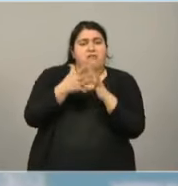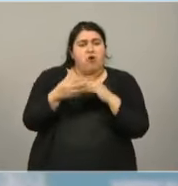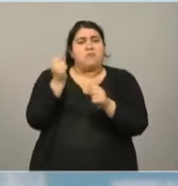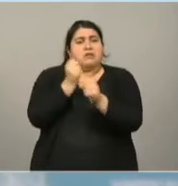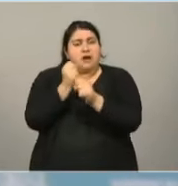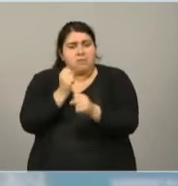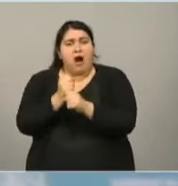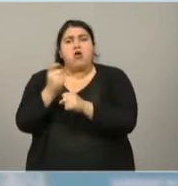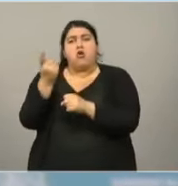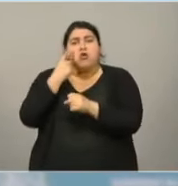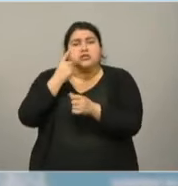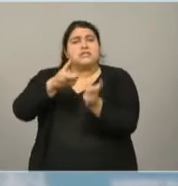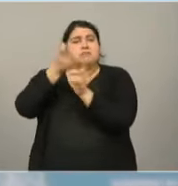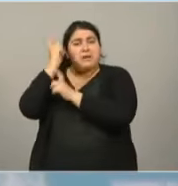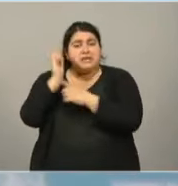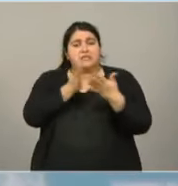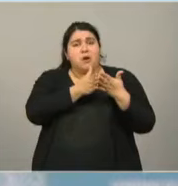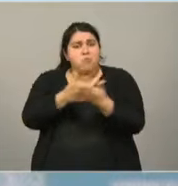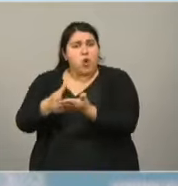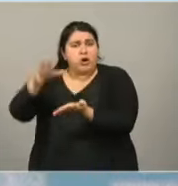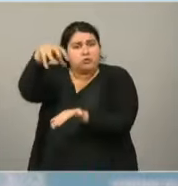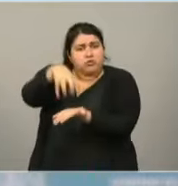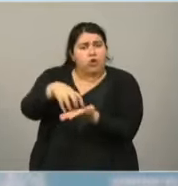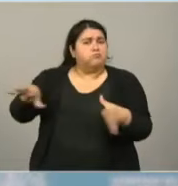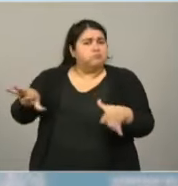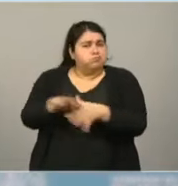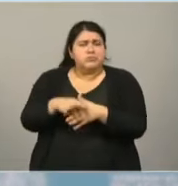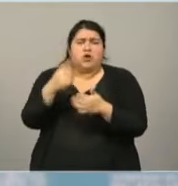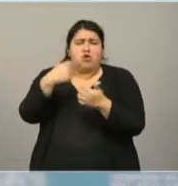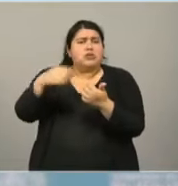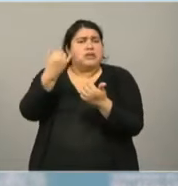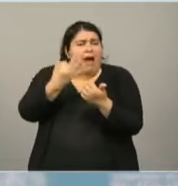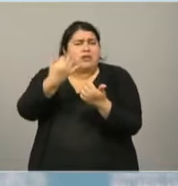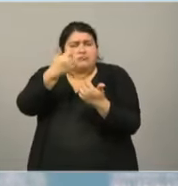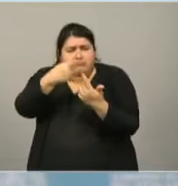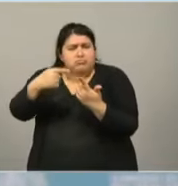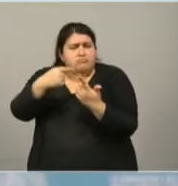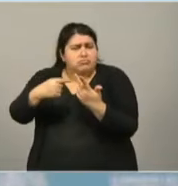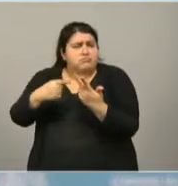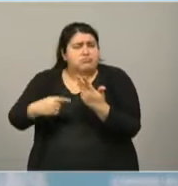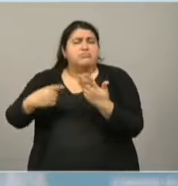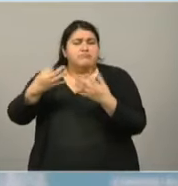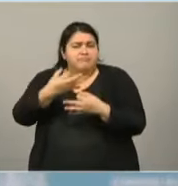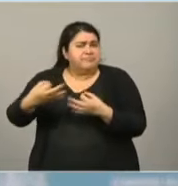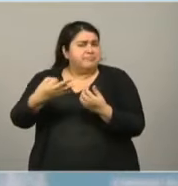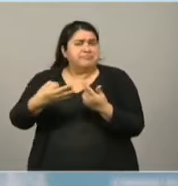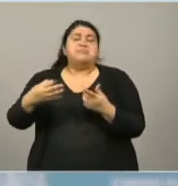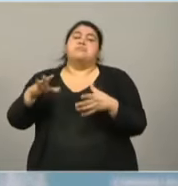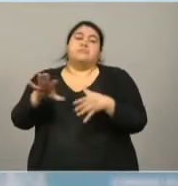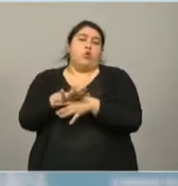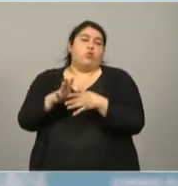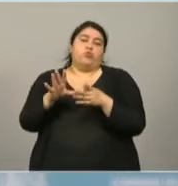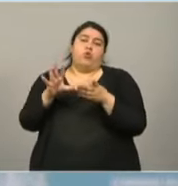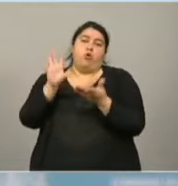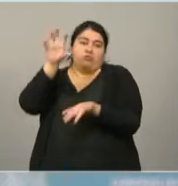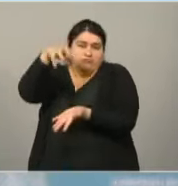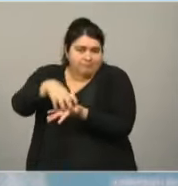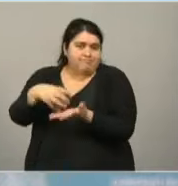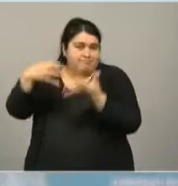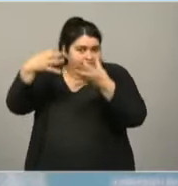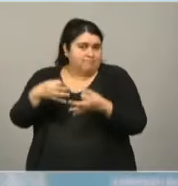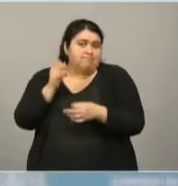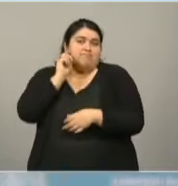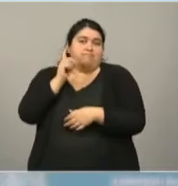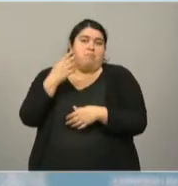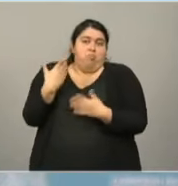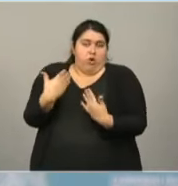capacitada por el puerto que ya existe bueno por todo el hinterland que tiene el puerto y la zona de valla Blanca creemos que es la mayor